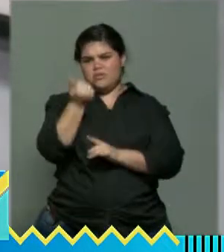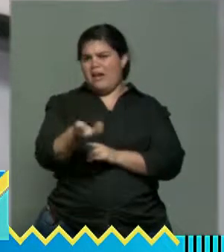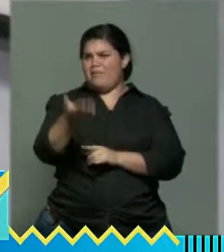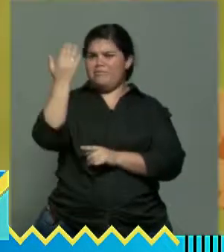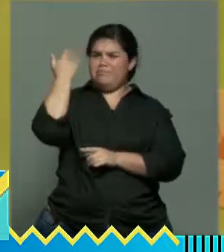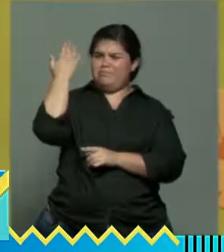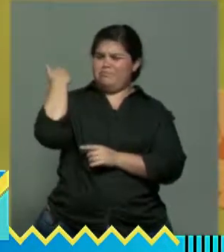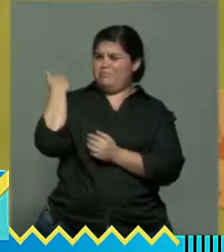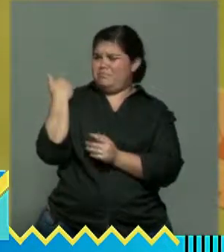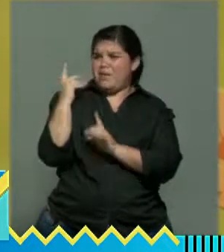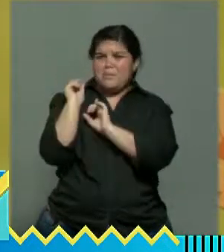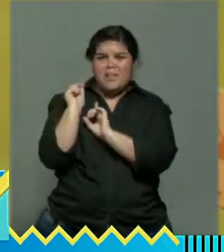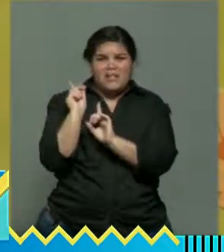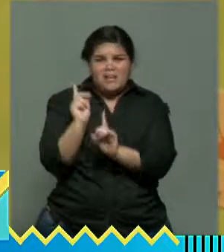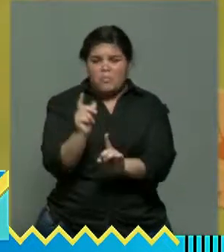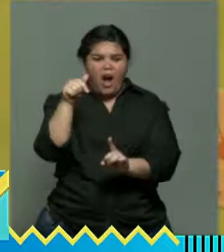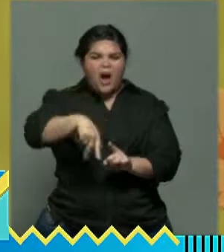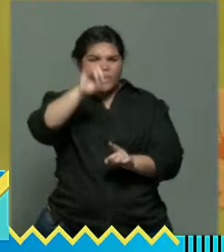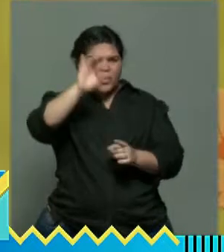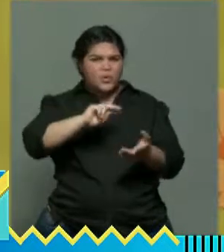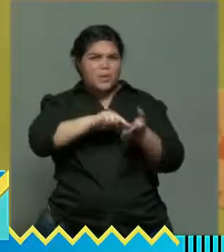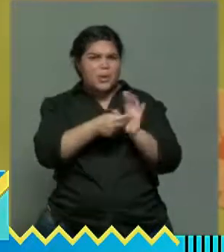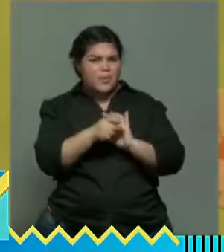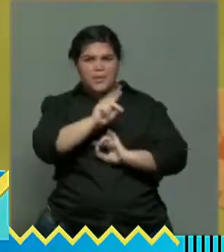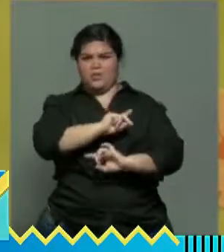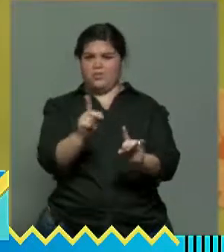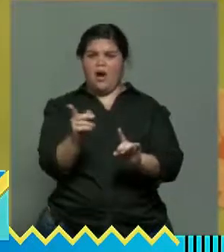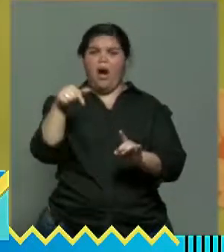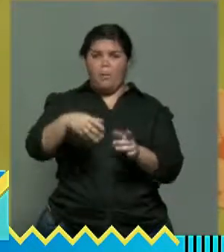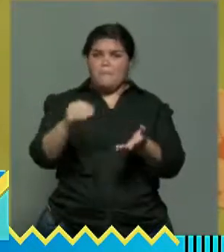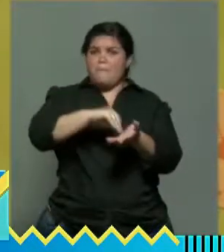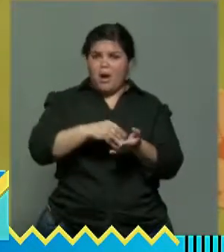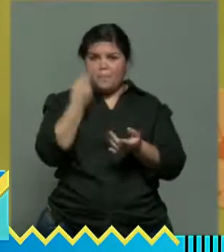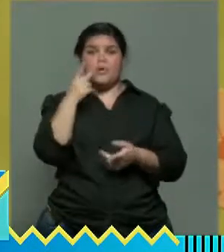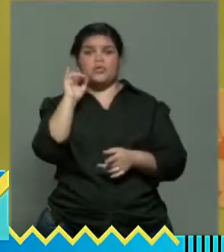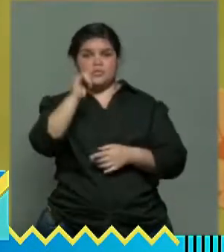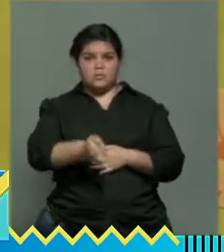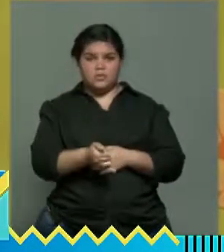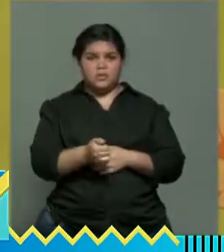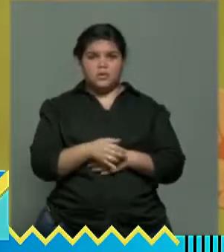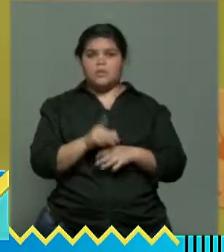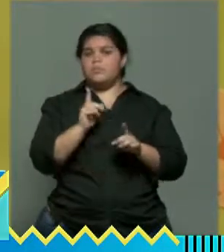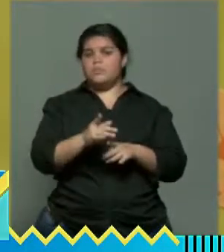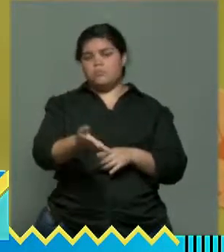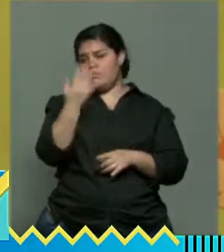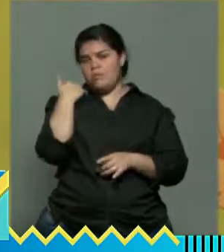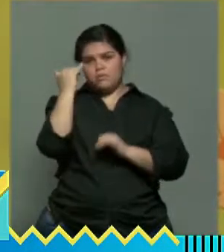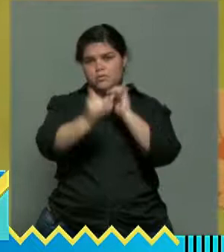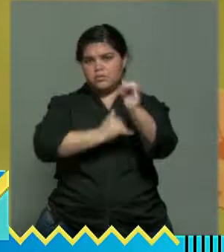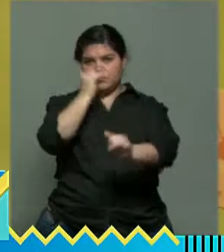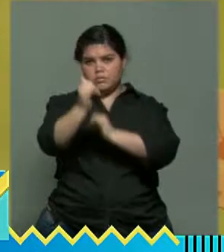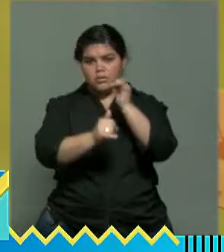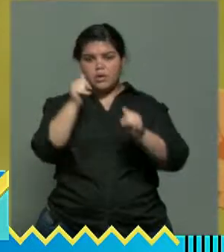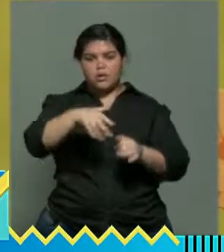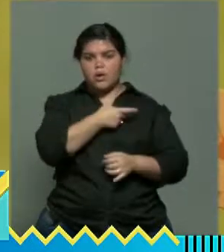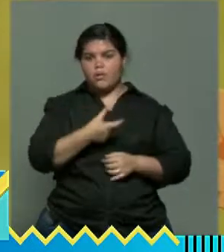solamente ahora tenemos esta situación. Y yo creo que sí, como decía anteriormente, yo creo que el gobierno